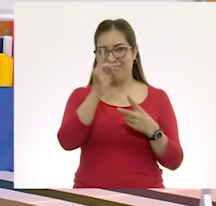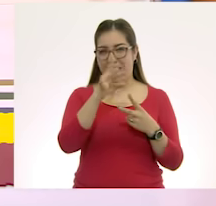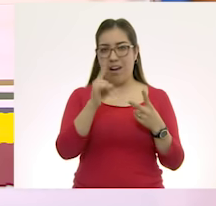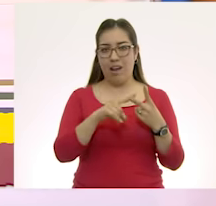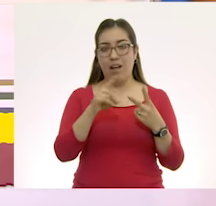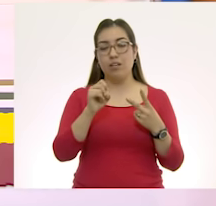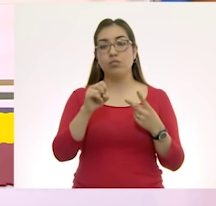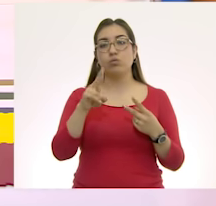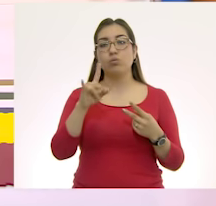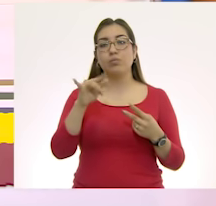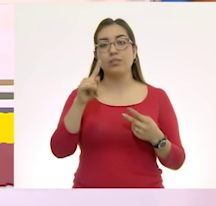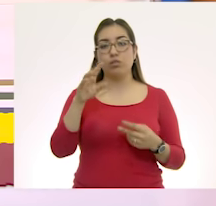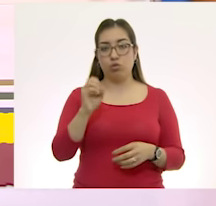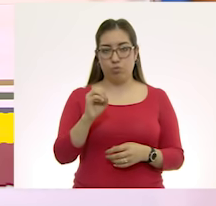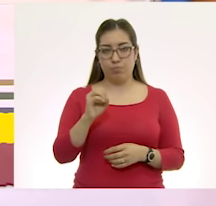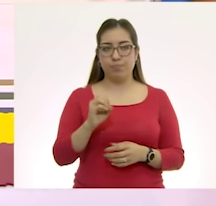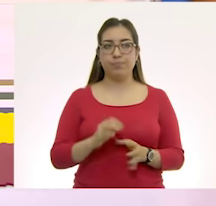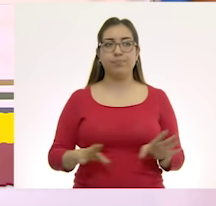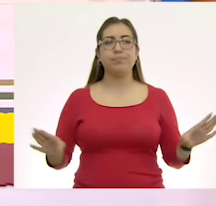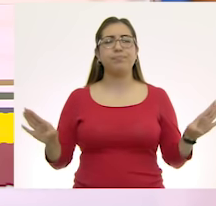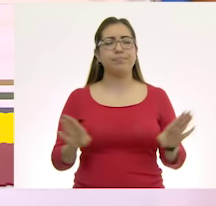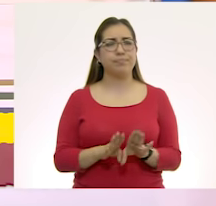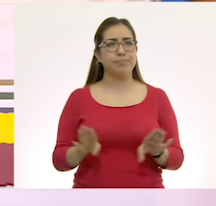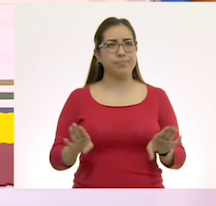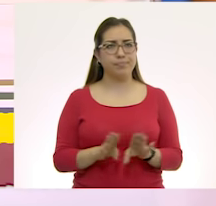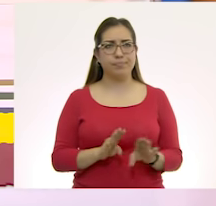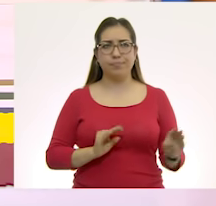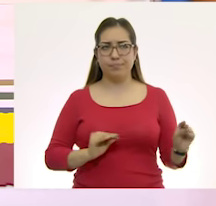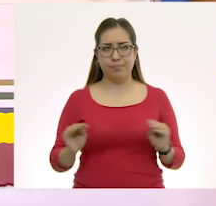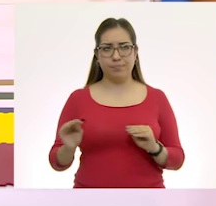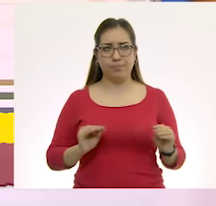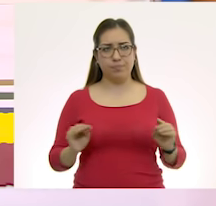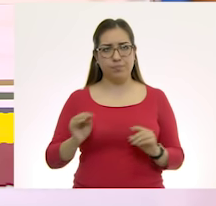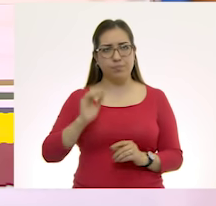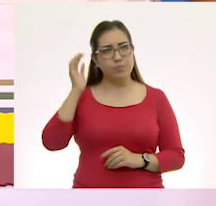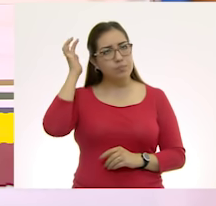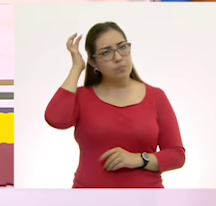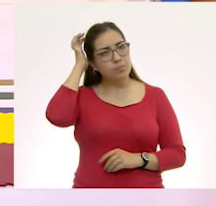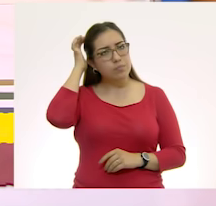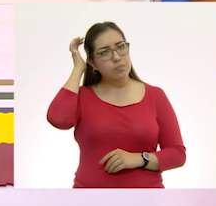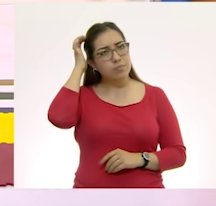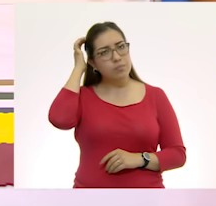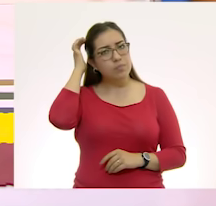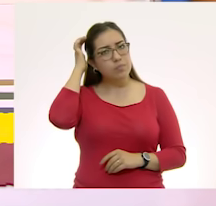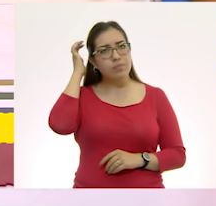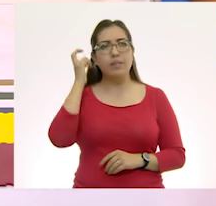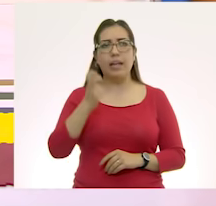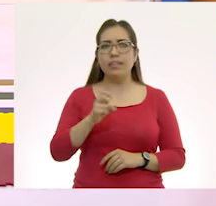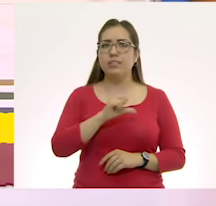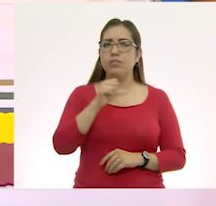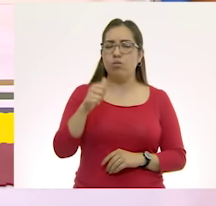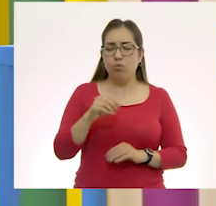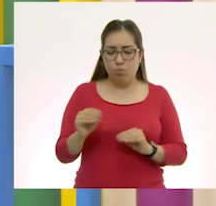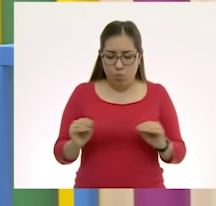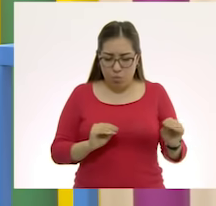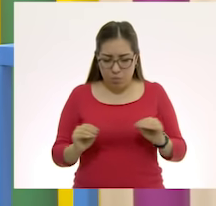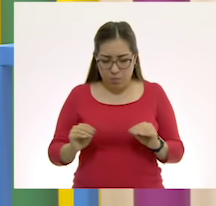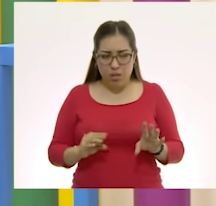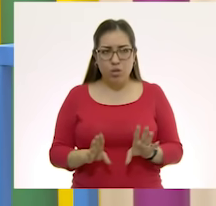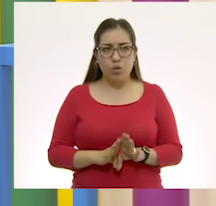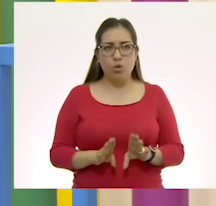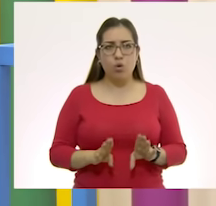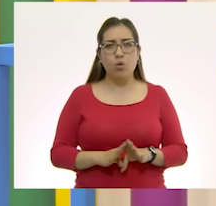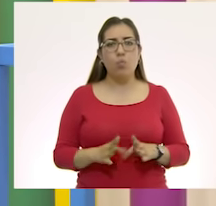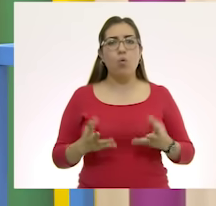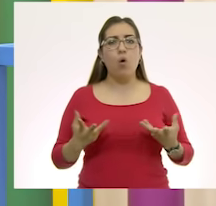Esta actividad de movimientos súbitos tiene ahora otros movimientos, otro ritmo, porque recordemos que estamos